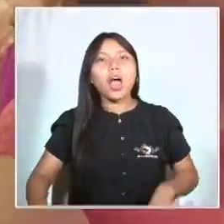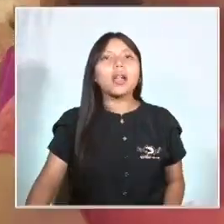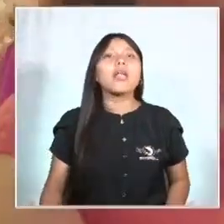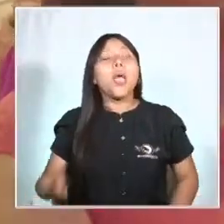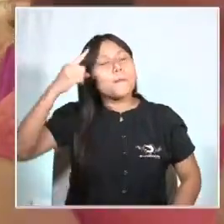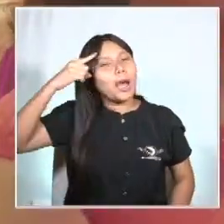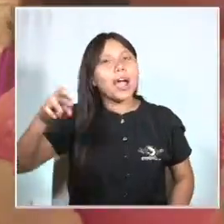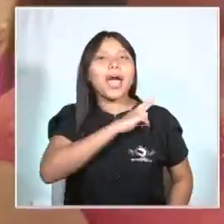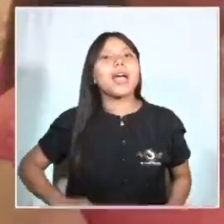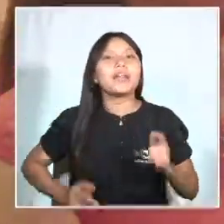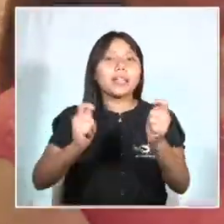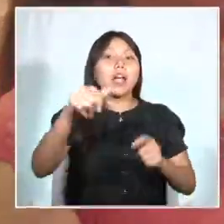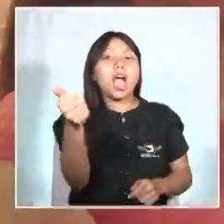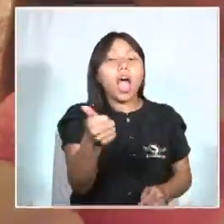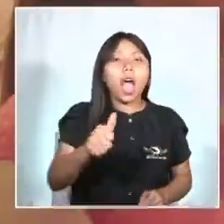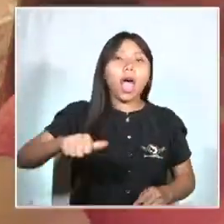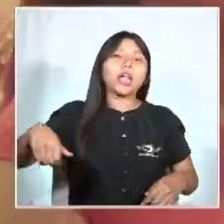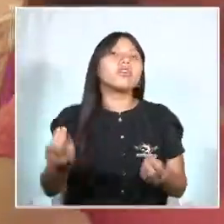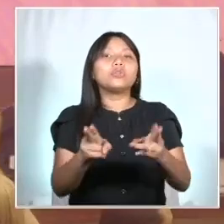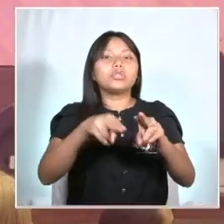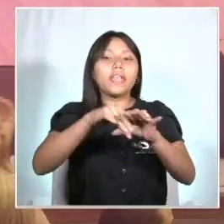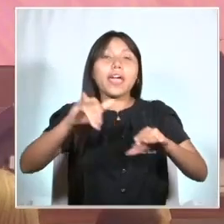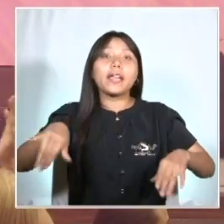Algo sucede en el corazón de Sudamérica